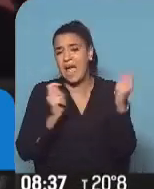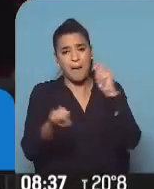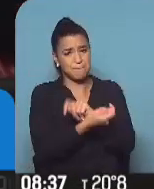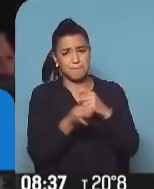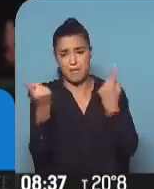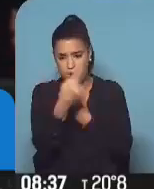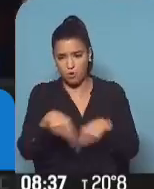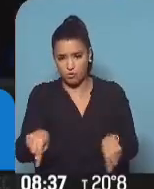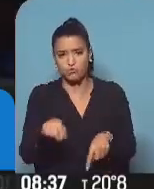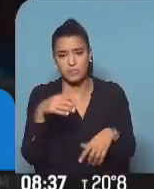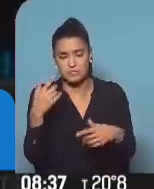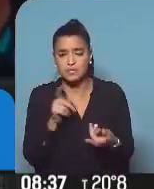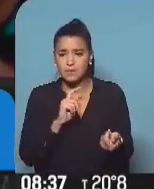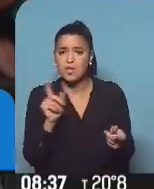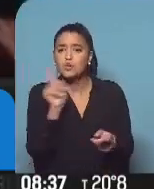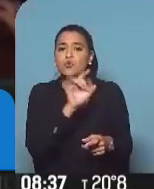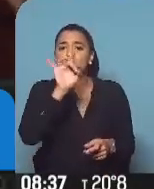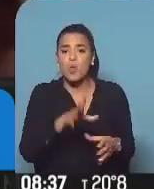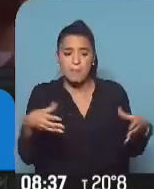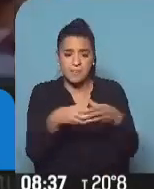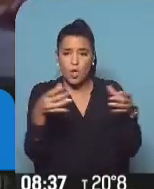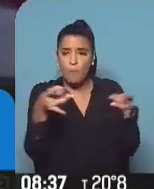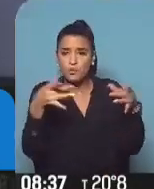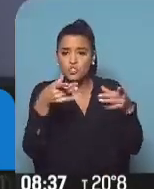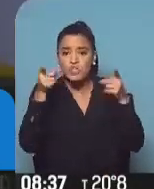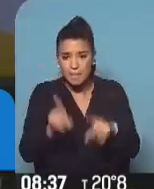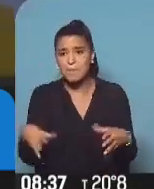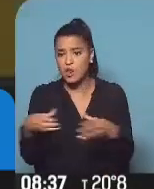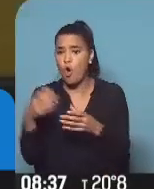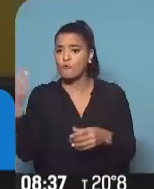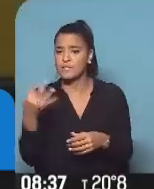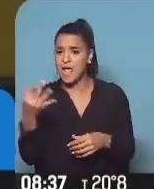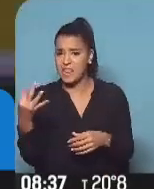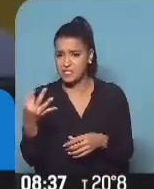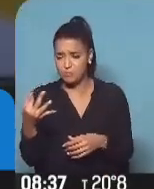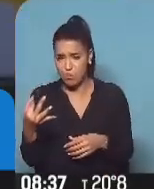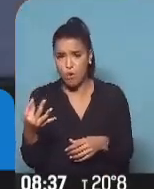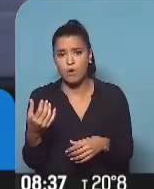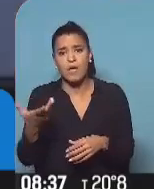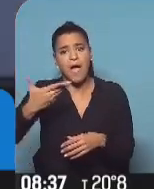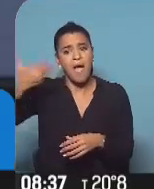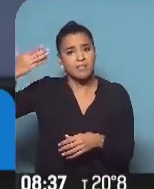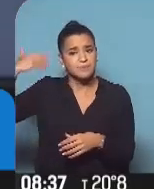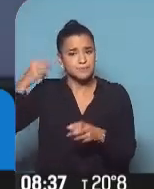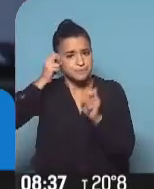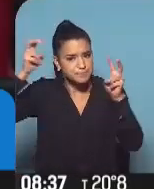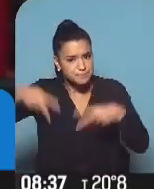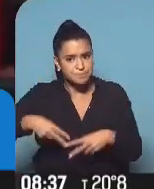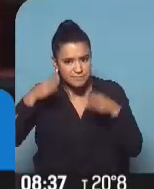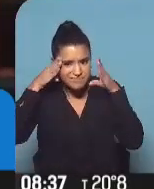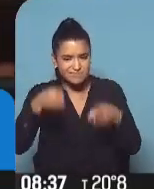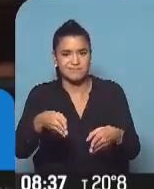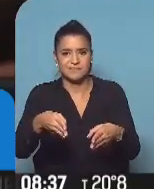completamente diferente y que tiene impacto no solo en la oposición, sino también en el oficialismo, en donde históricamente la estrategia central ha